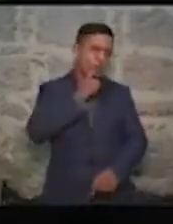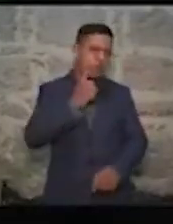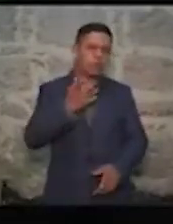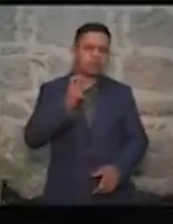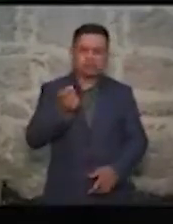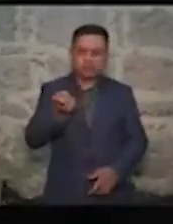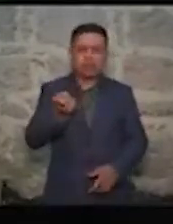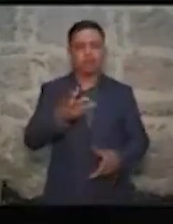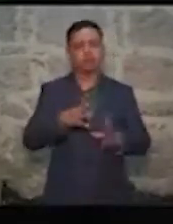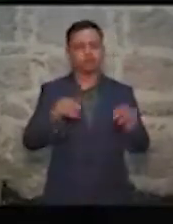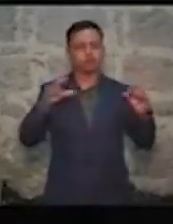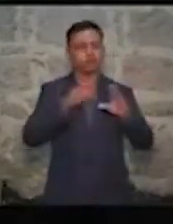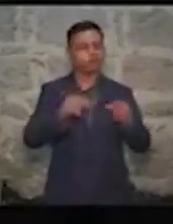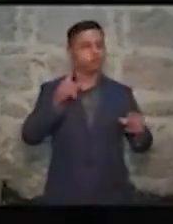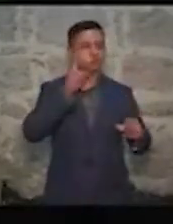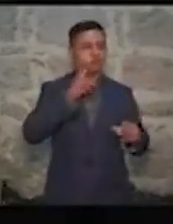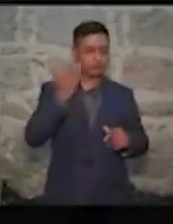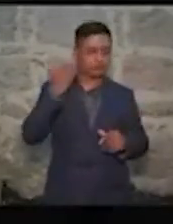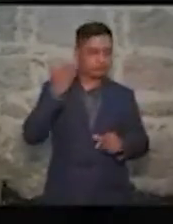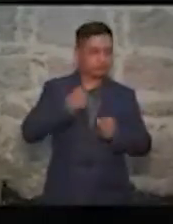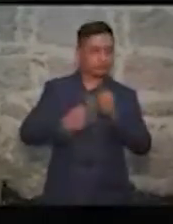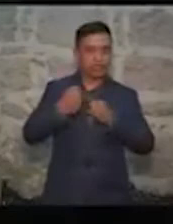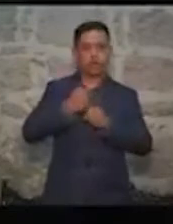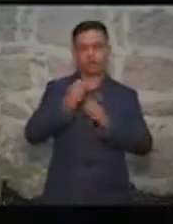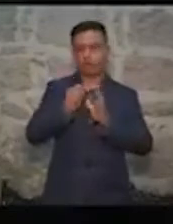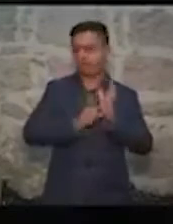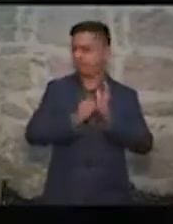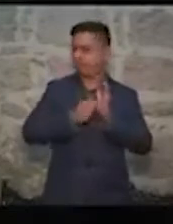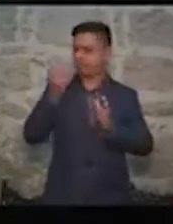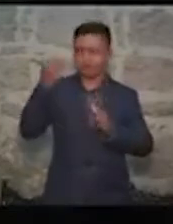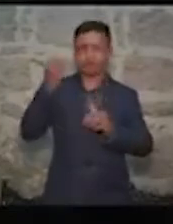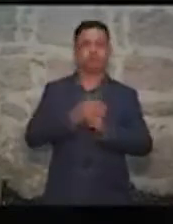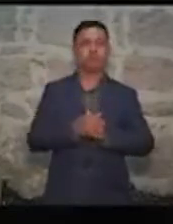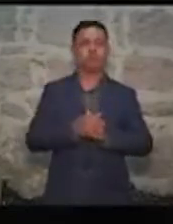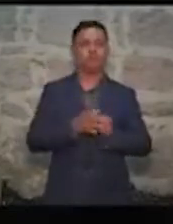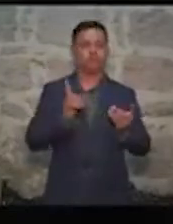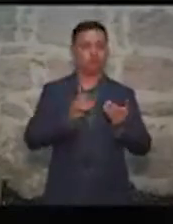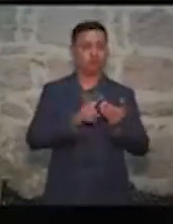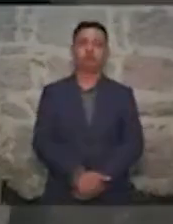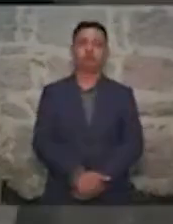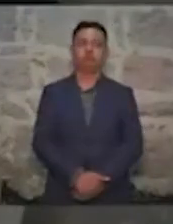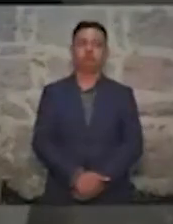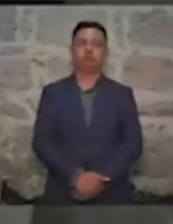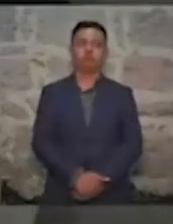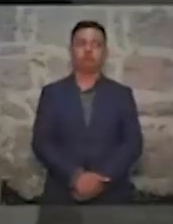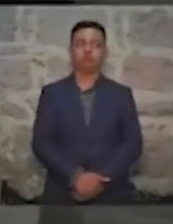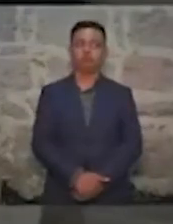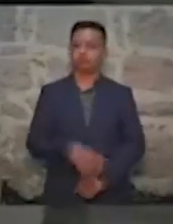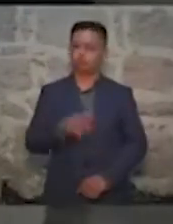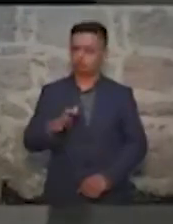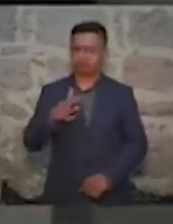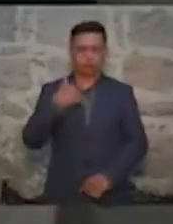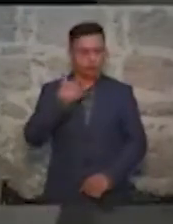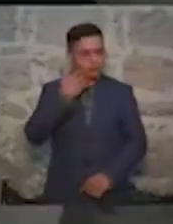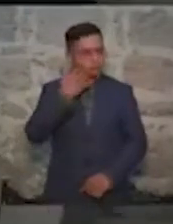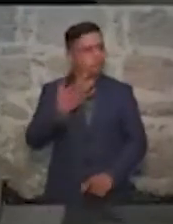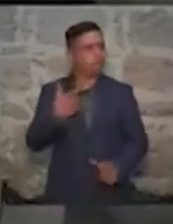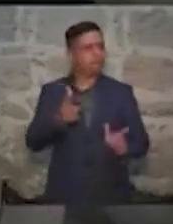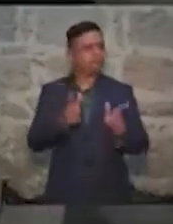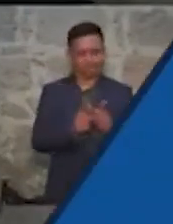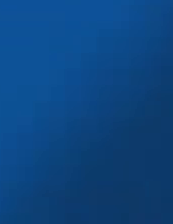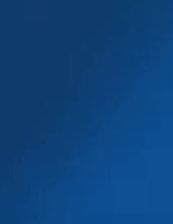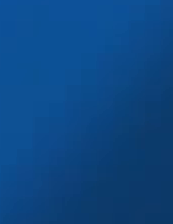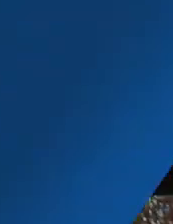luego escuchamos solamente las cosas malas de nuestros elementos municipales o estatales o federales. Pero las cosas buenas también hay que decirlas.